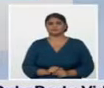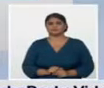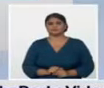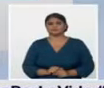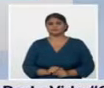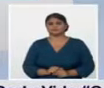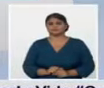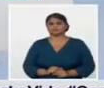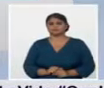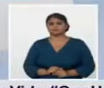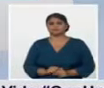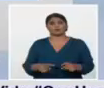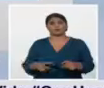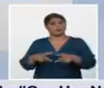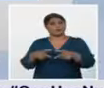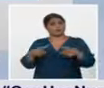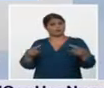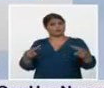nuevamente.